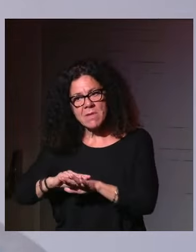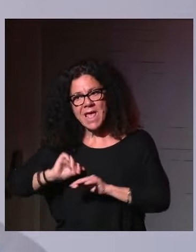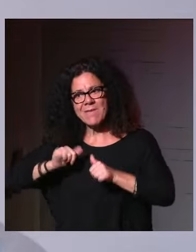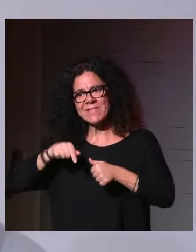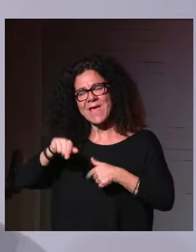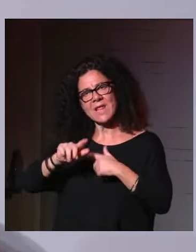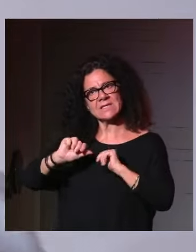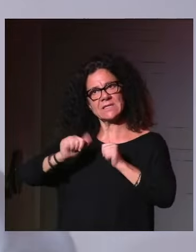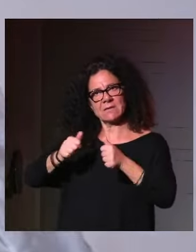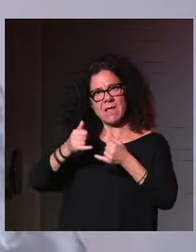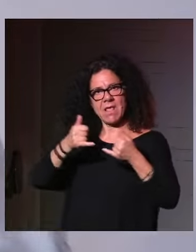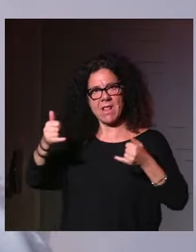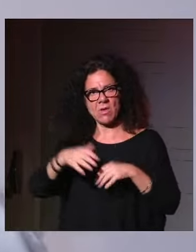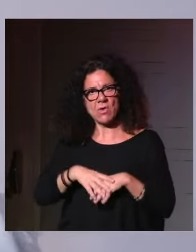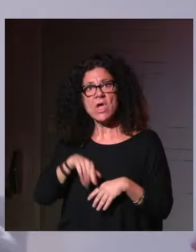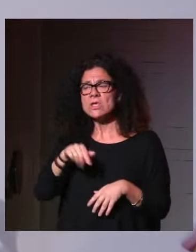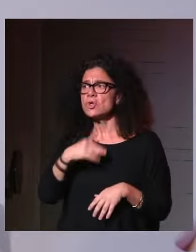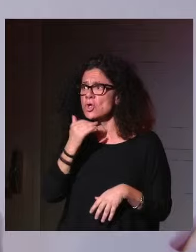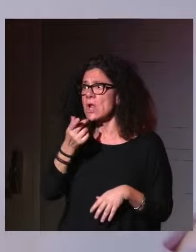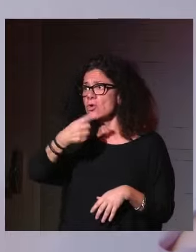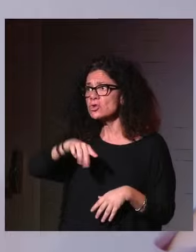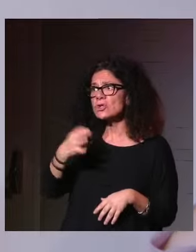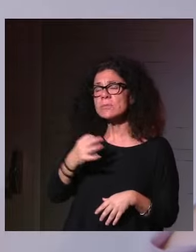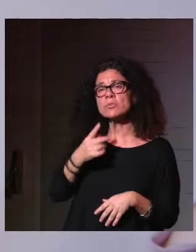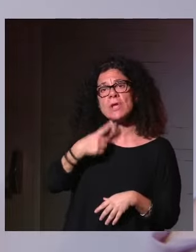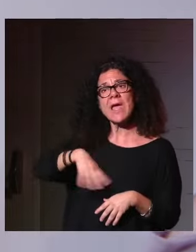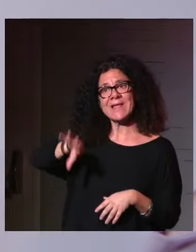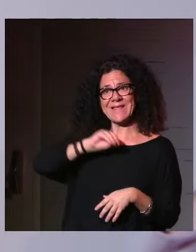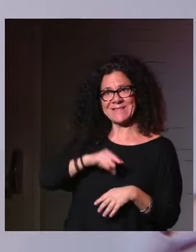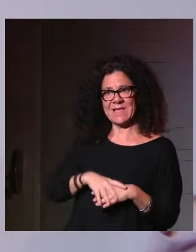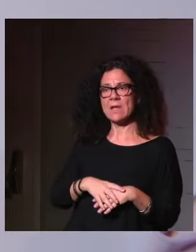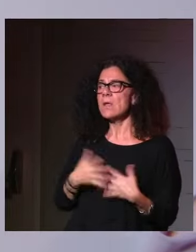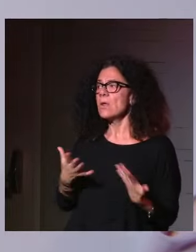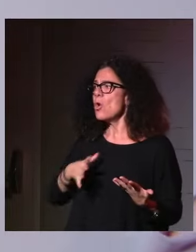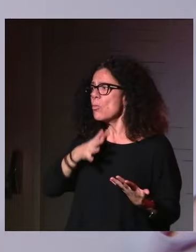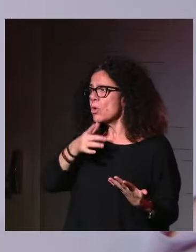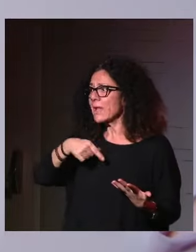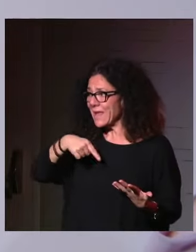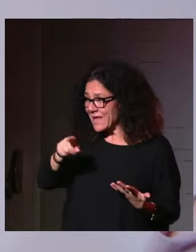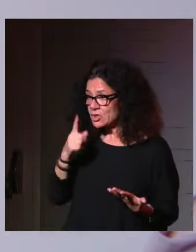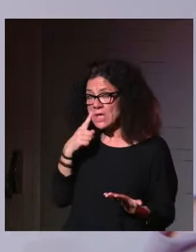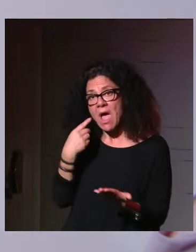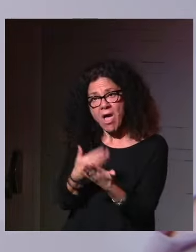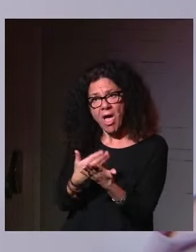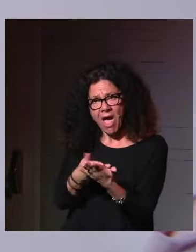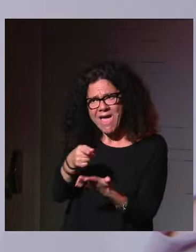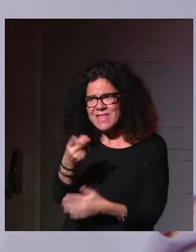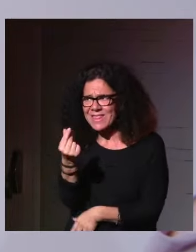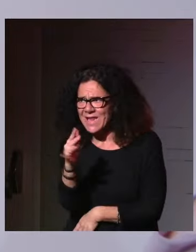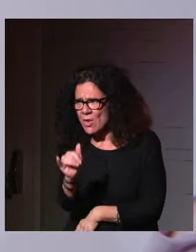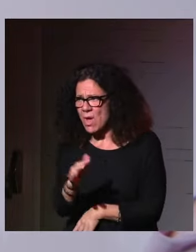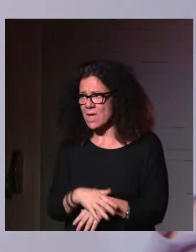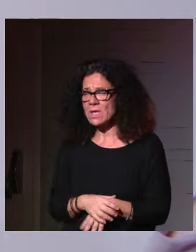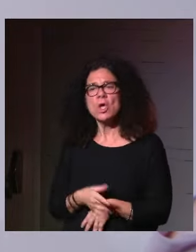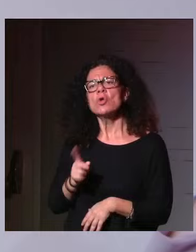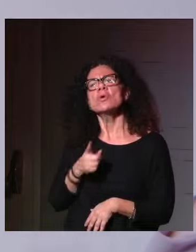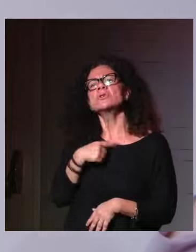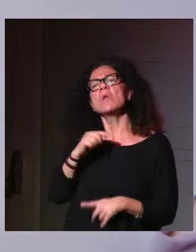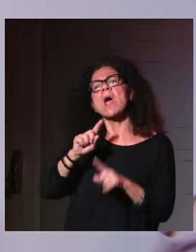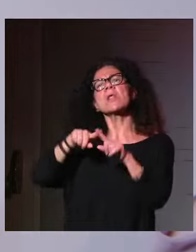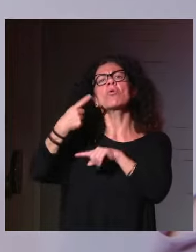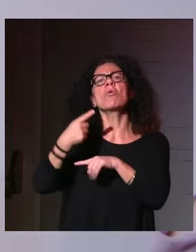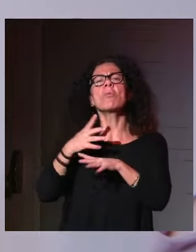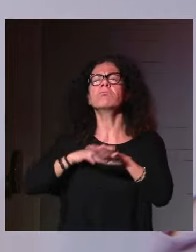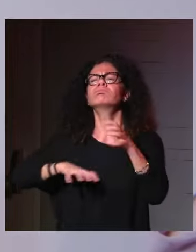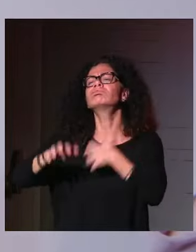conversación y eso es algo que tenemos que entender porque pues ellos o sea Ah ahí hay plata detrás no es solamente una reacción orgánica